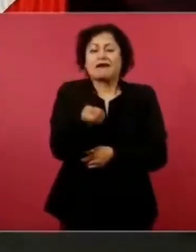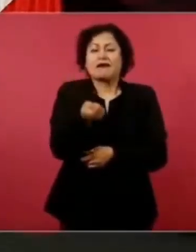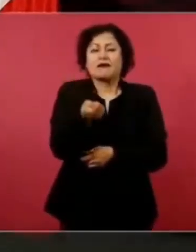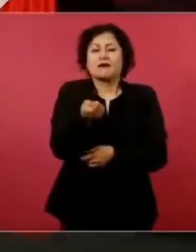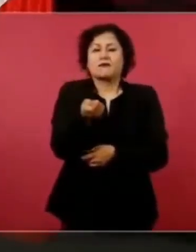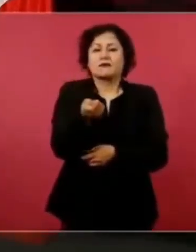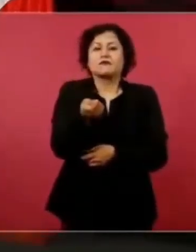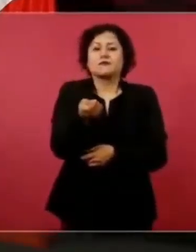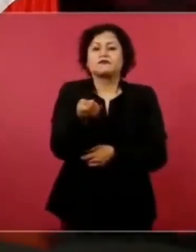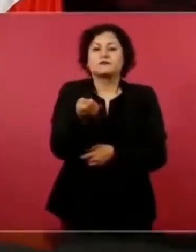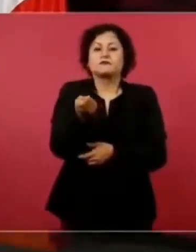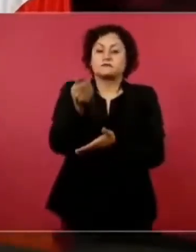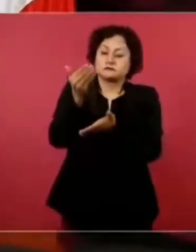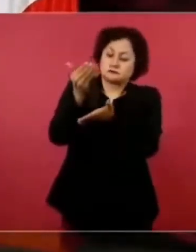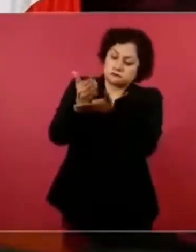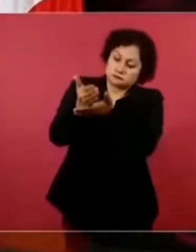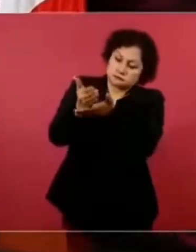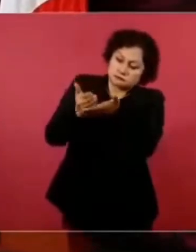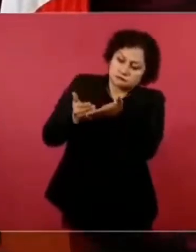porque la Constitución